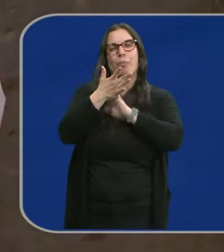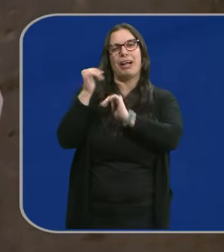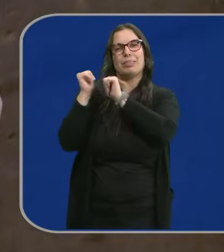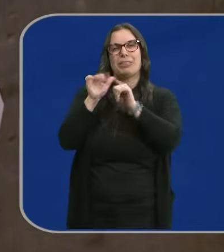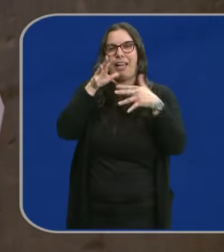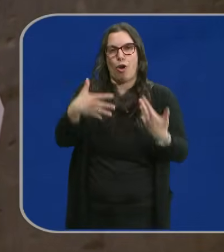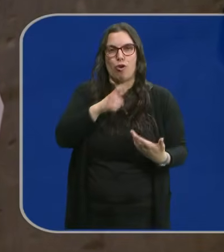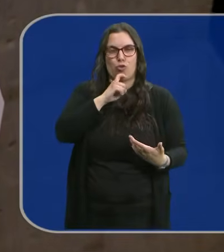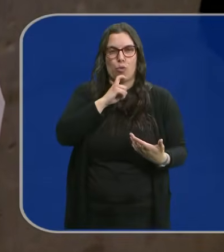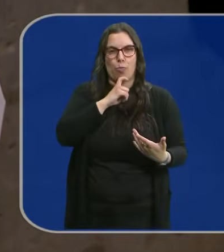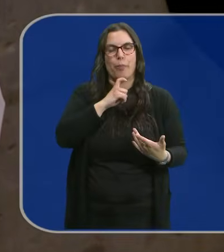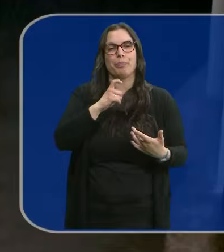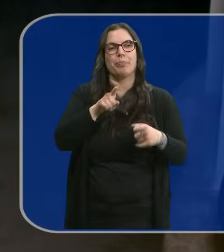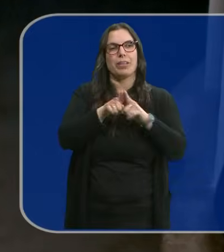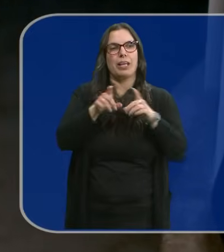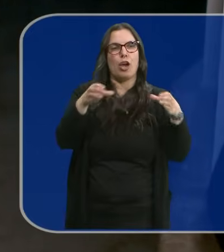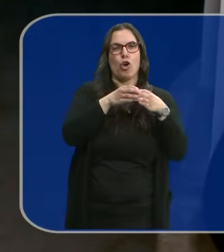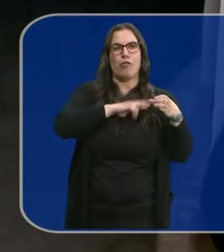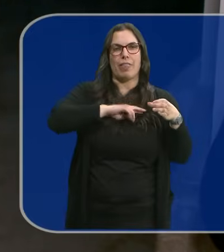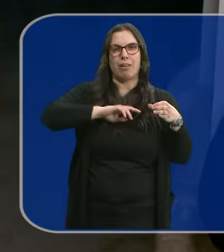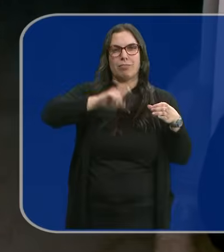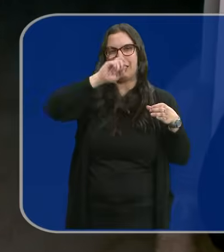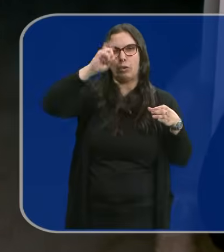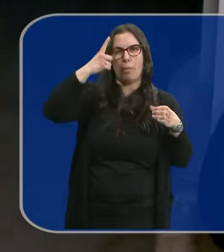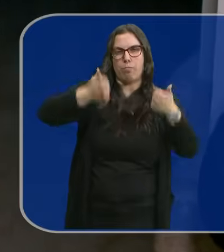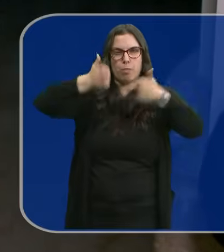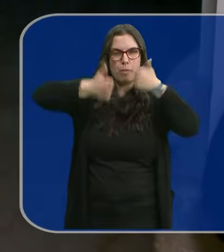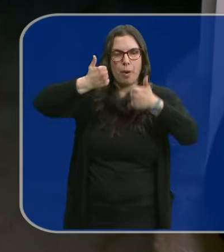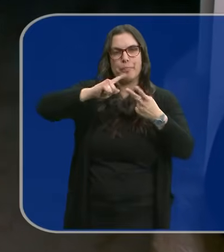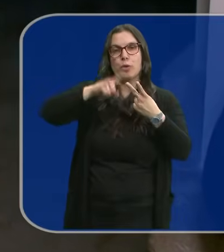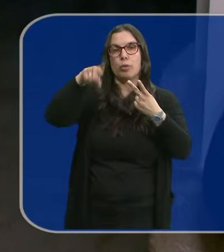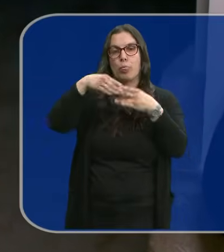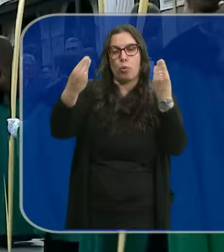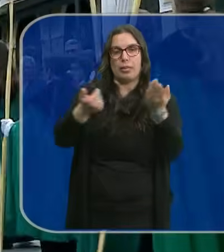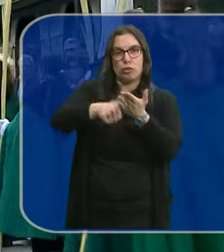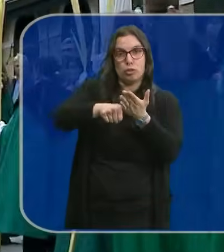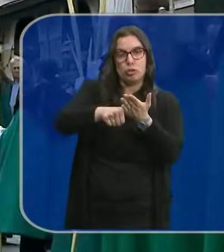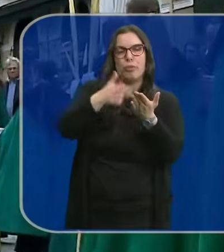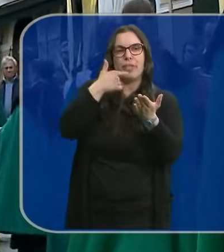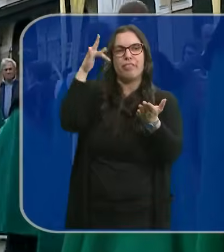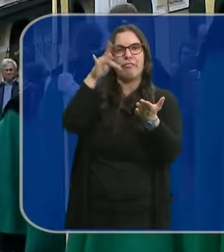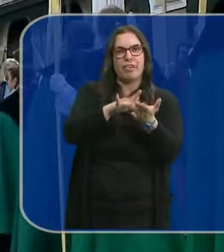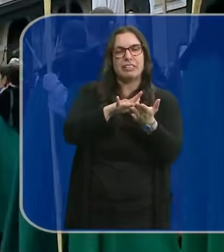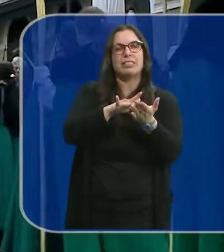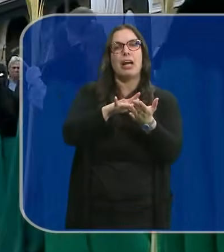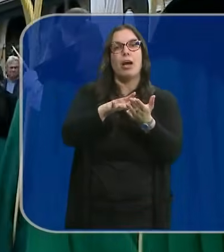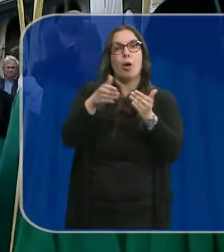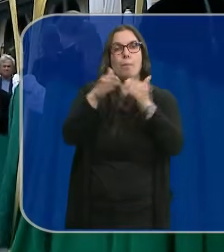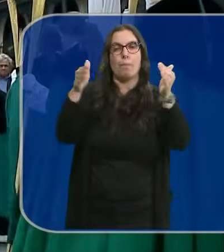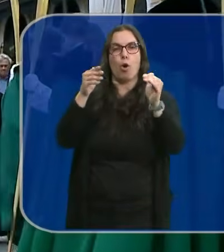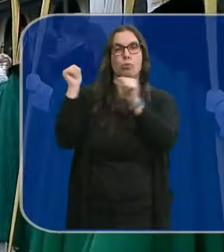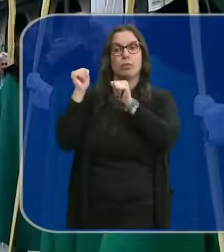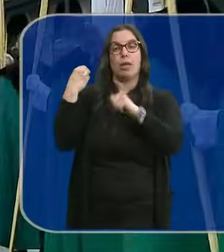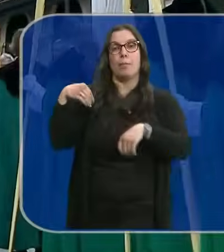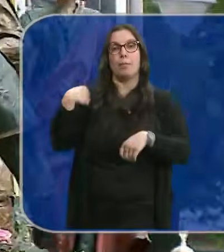Santa de Valladolid, la puja por ser la cofradía más antigua o como un documento fecha el nacimiento de nuestra Semana de Pasión, cuando la Veracruz